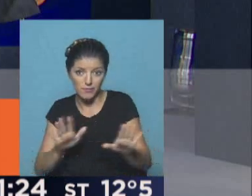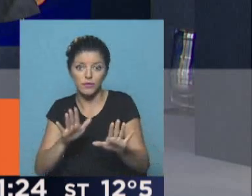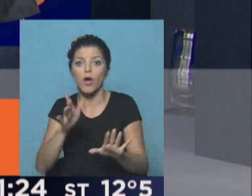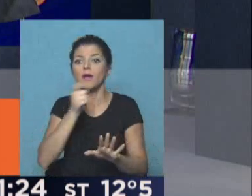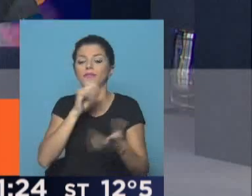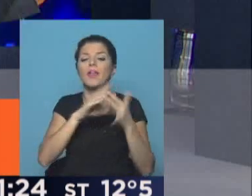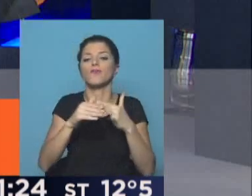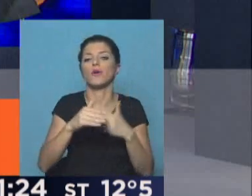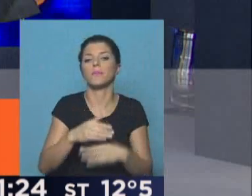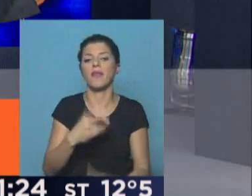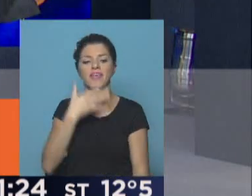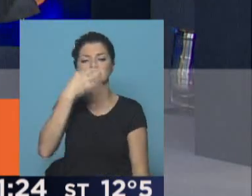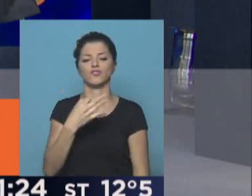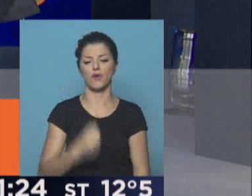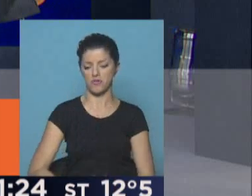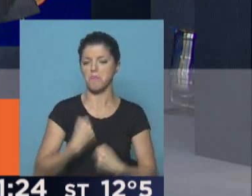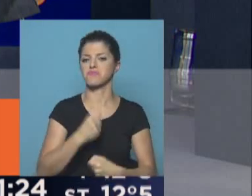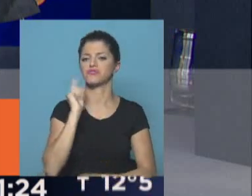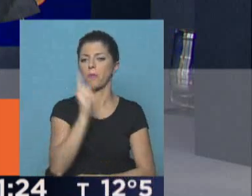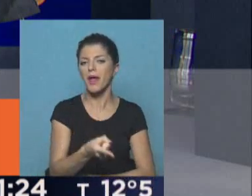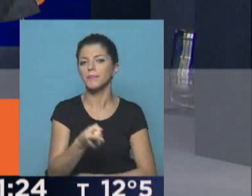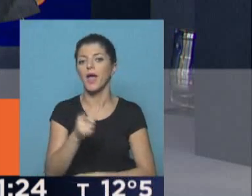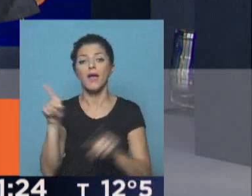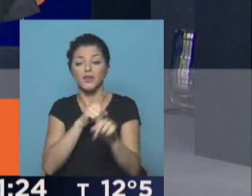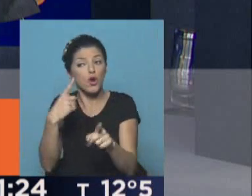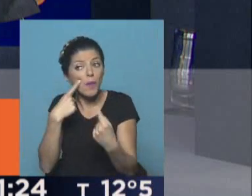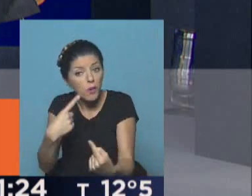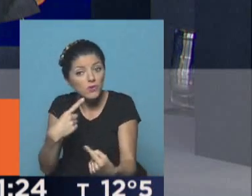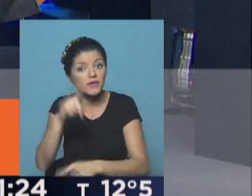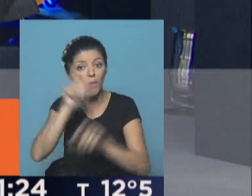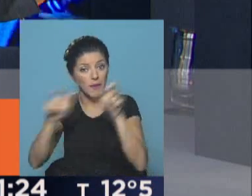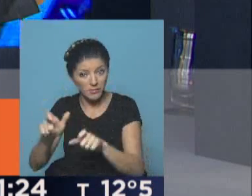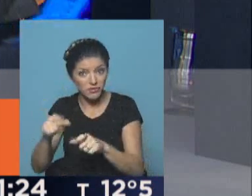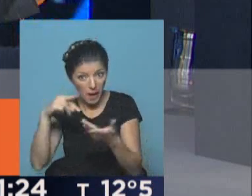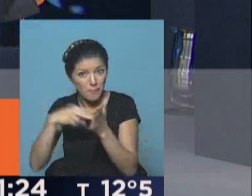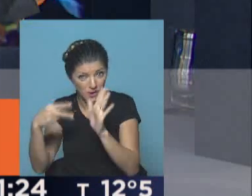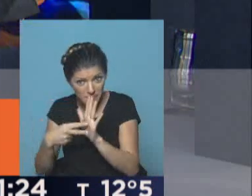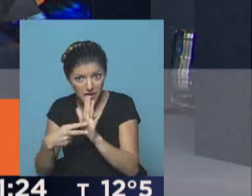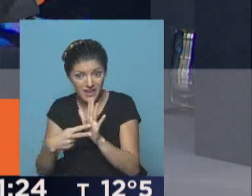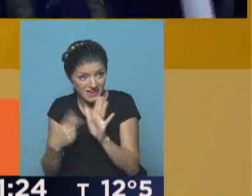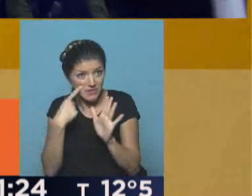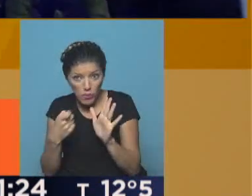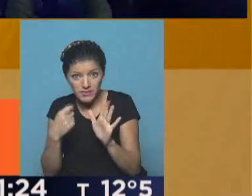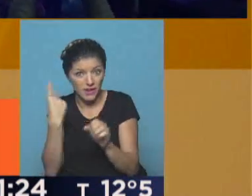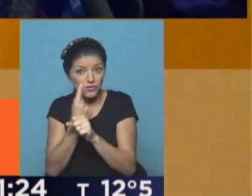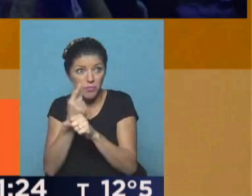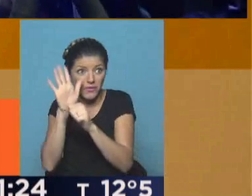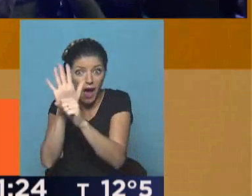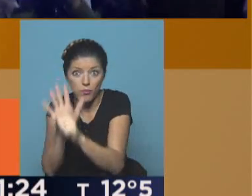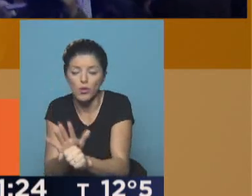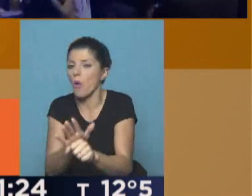soberbia en la toma de decisiones la falta de reconocimiento de problemas que la gente es palpable y sentía que era imposible de ocultar como la inseguridad